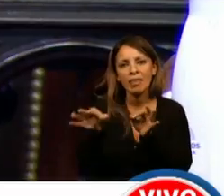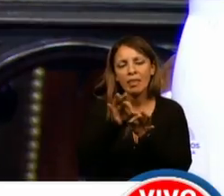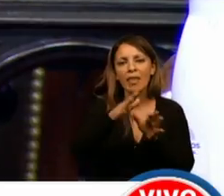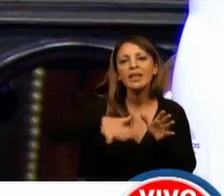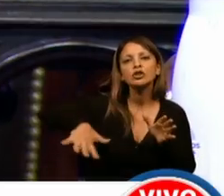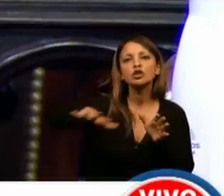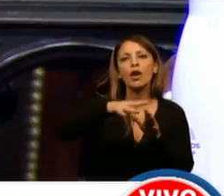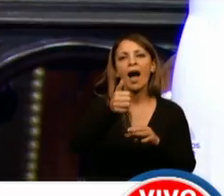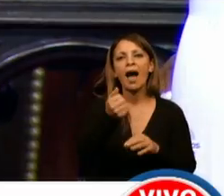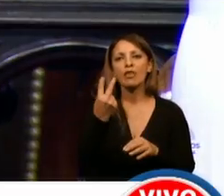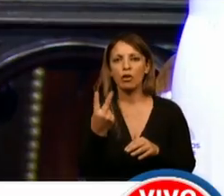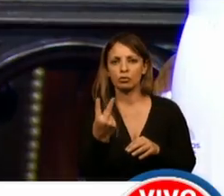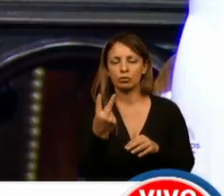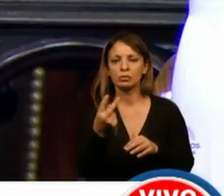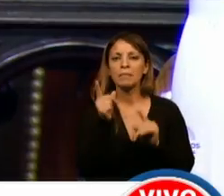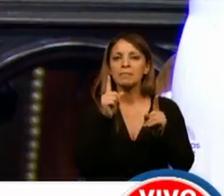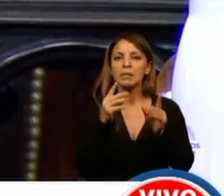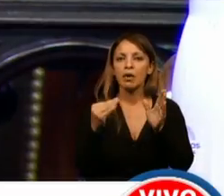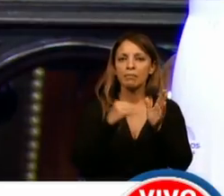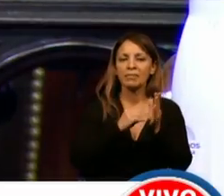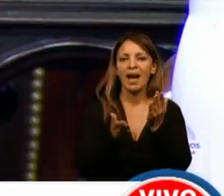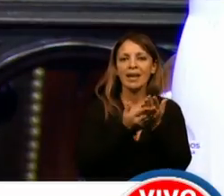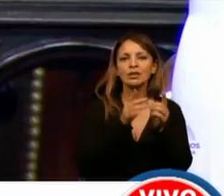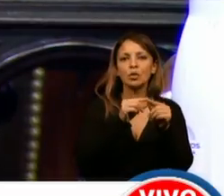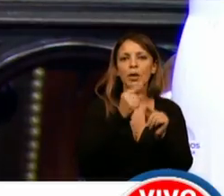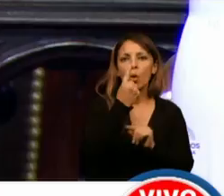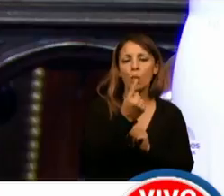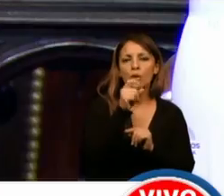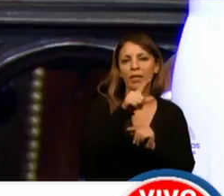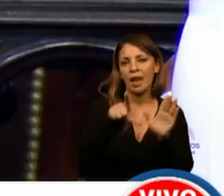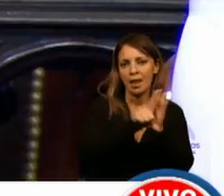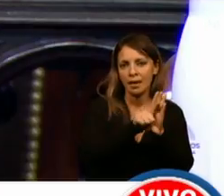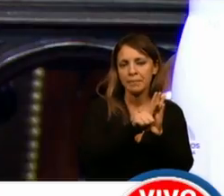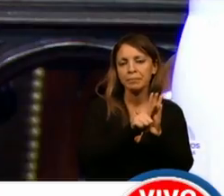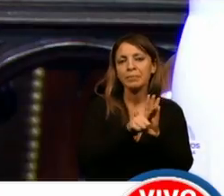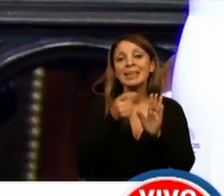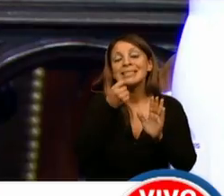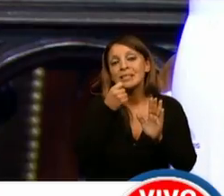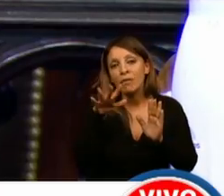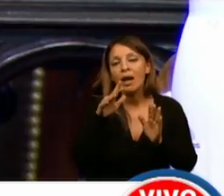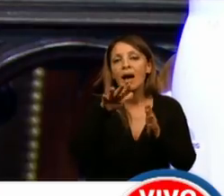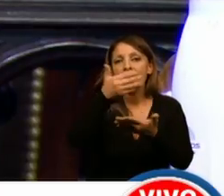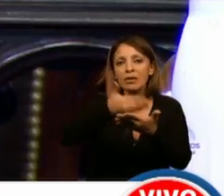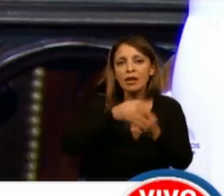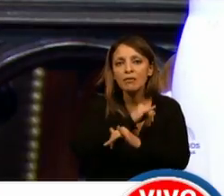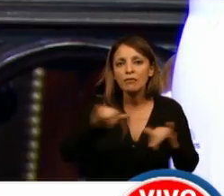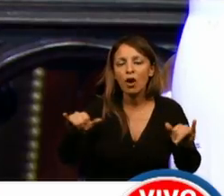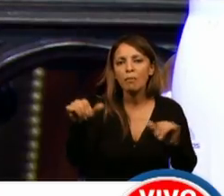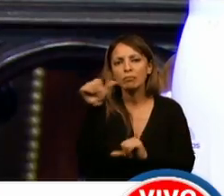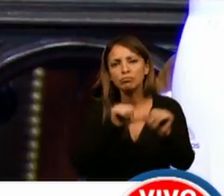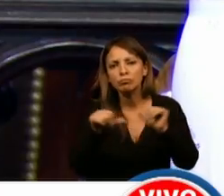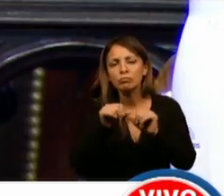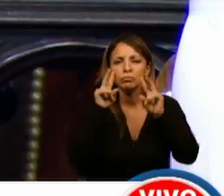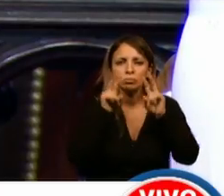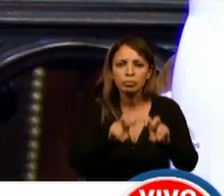a2 establecía el anexo 1 de la presente ley cuando los informes técnicos bio ambientales utilizados